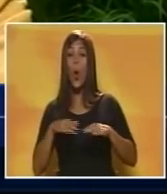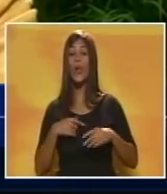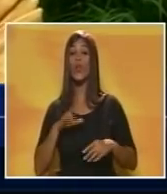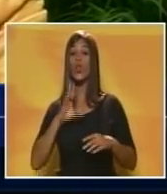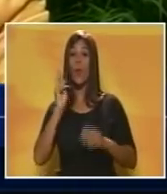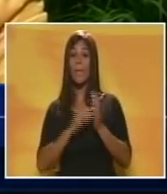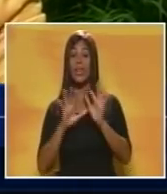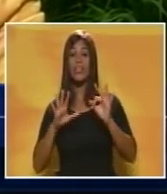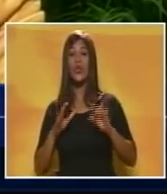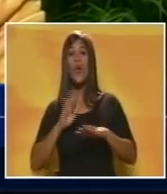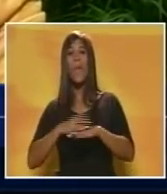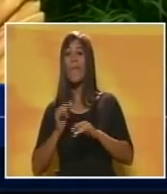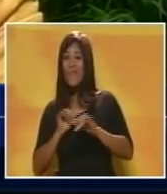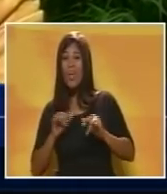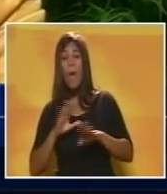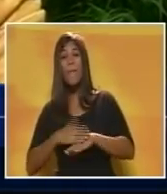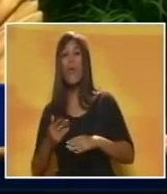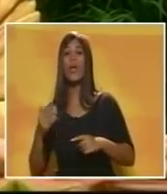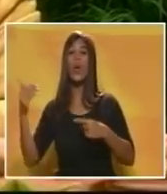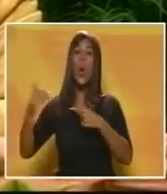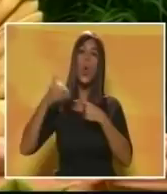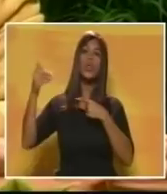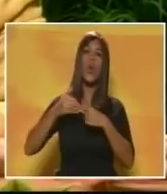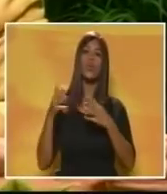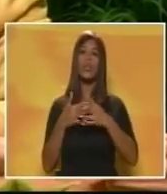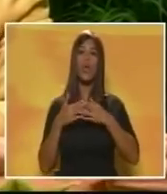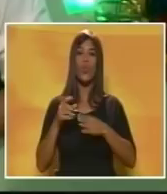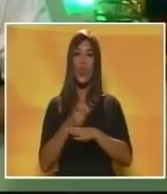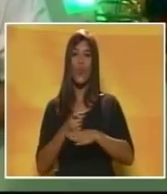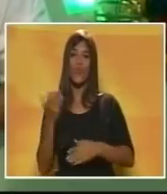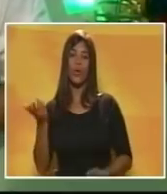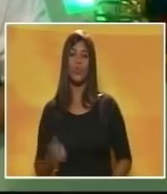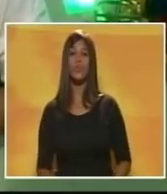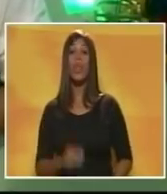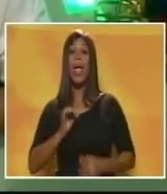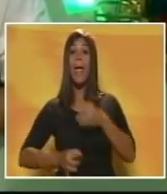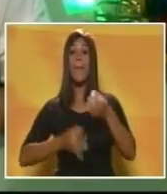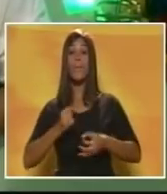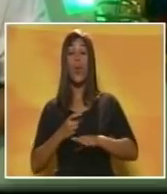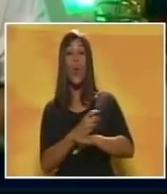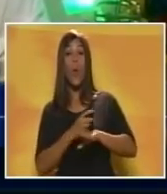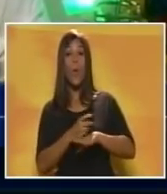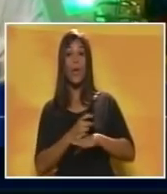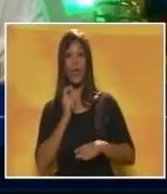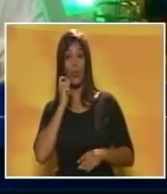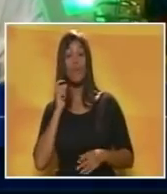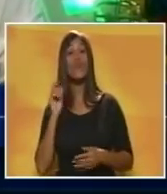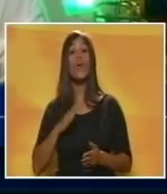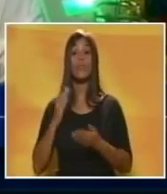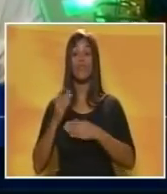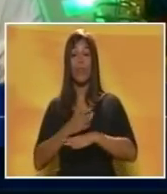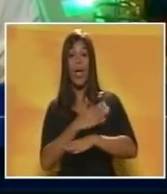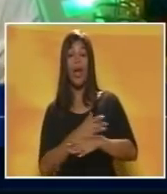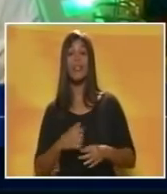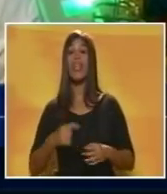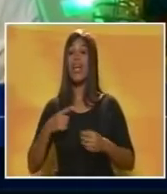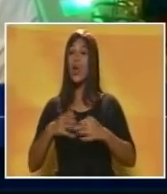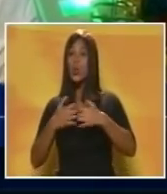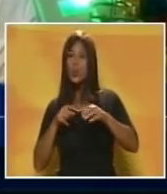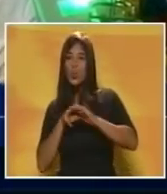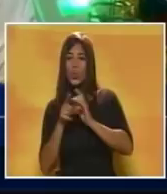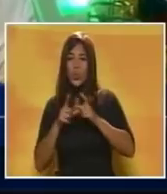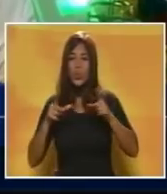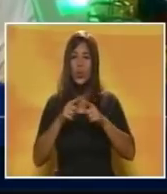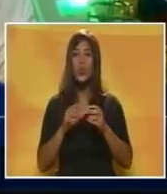podido concretar motivado a las sanciones del gobierno de Estados Unidos. Detalló la gobernadora Margot Godoy que en materia minera no han tenido